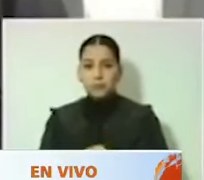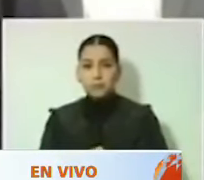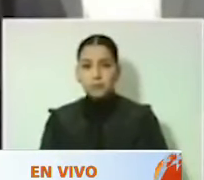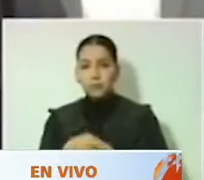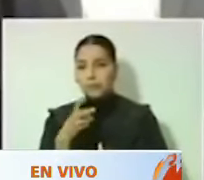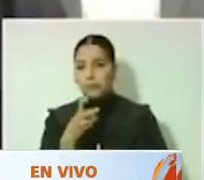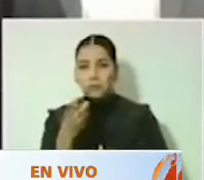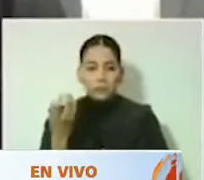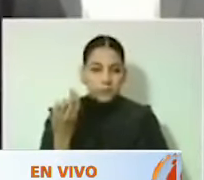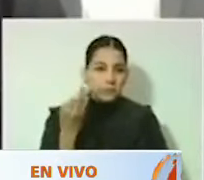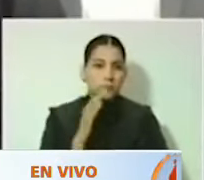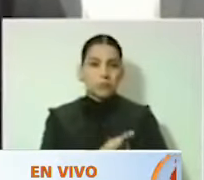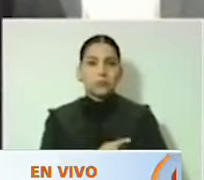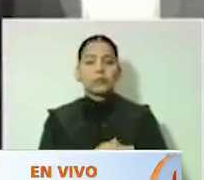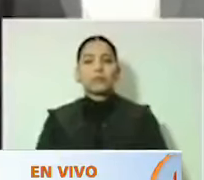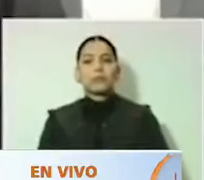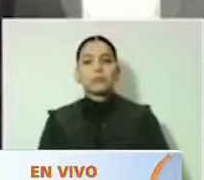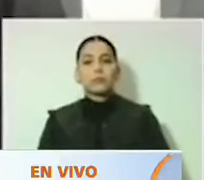que es falsa,